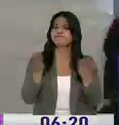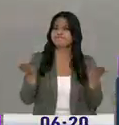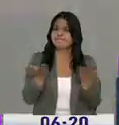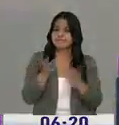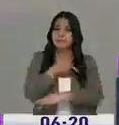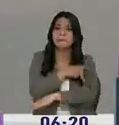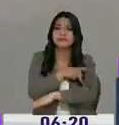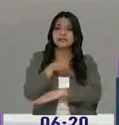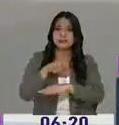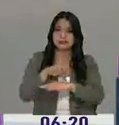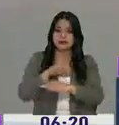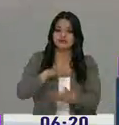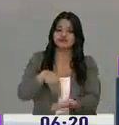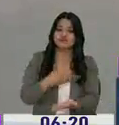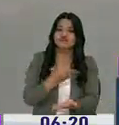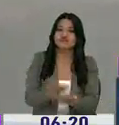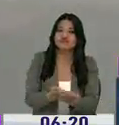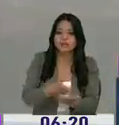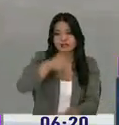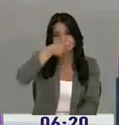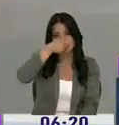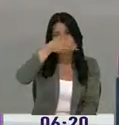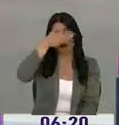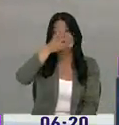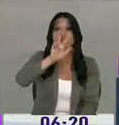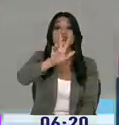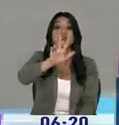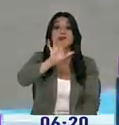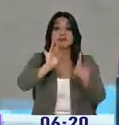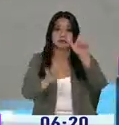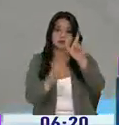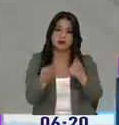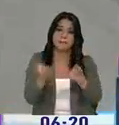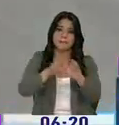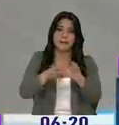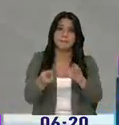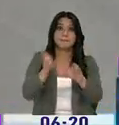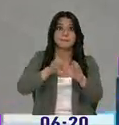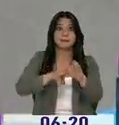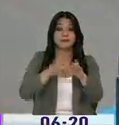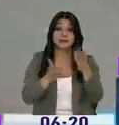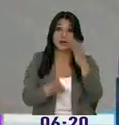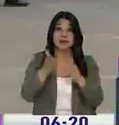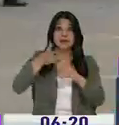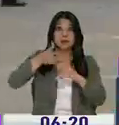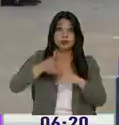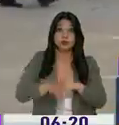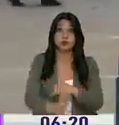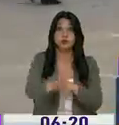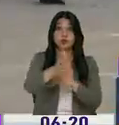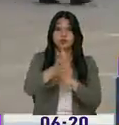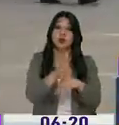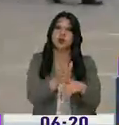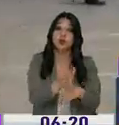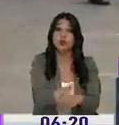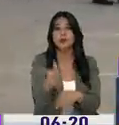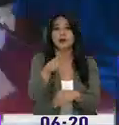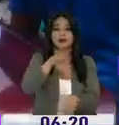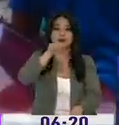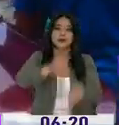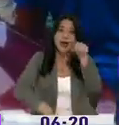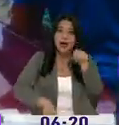Pichincha con destino a Santo Domingo con 37 ocupantes. Al parecer, en esta pendiente con curva sufrió un desperfecto